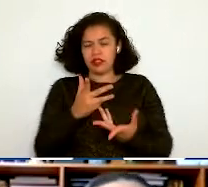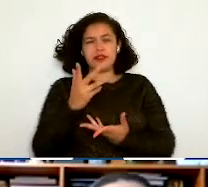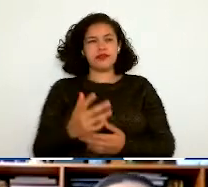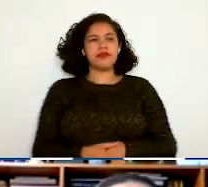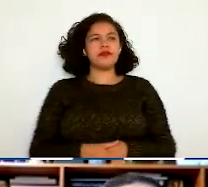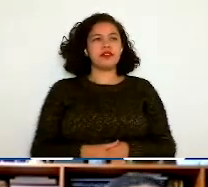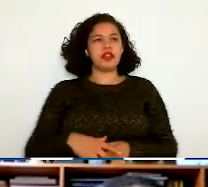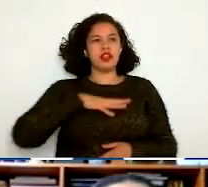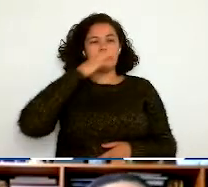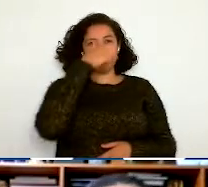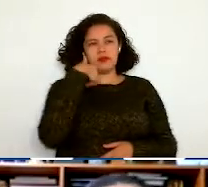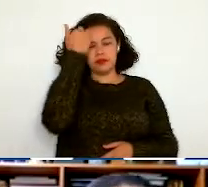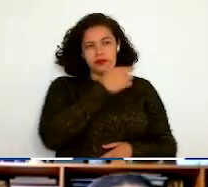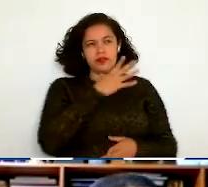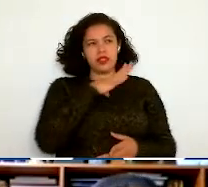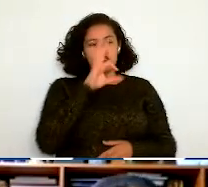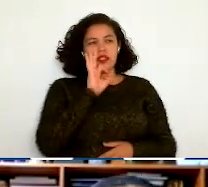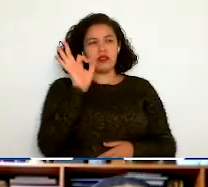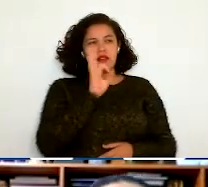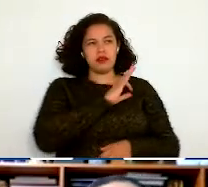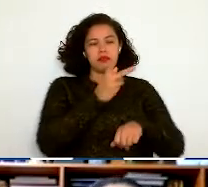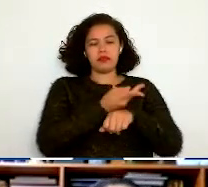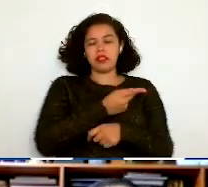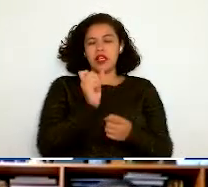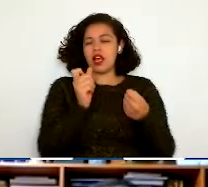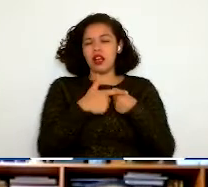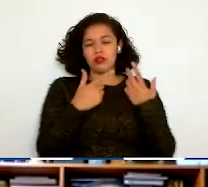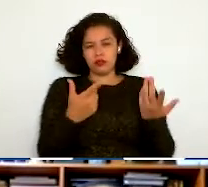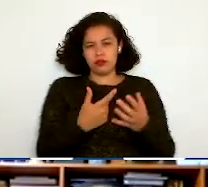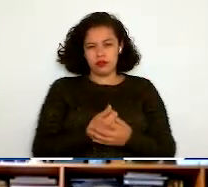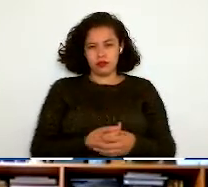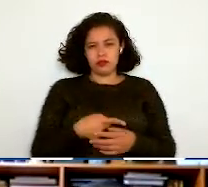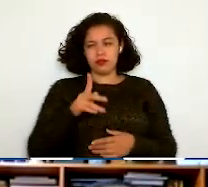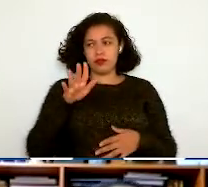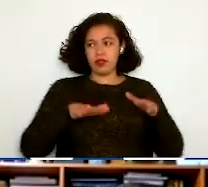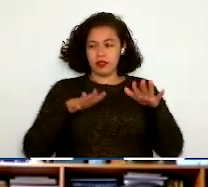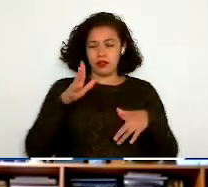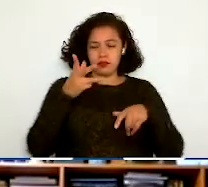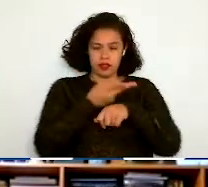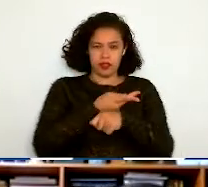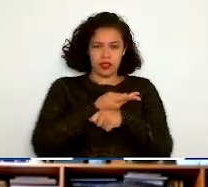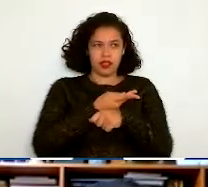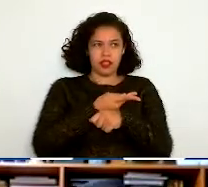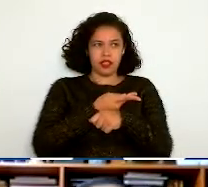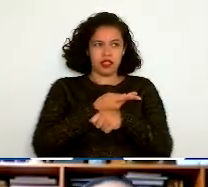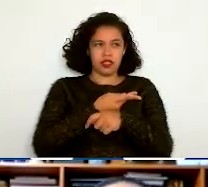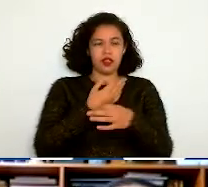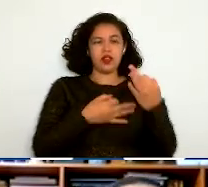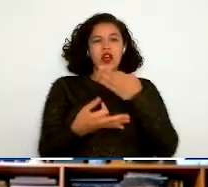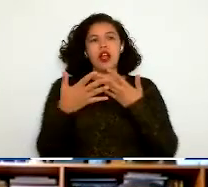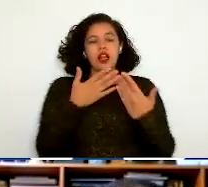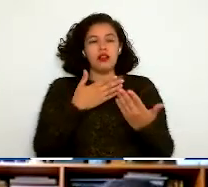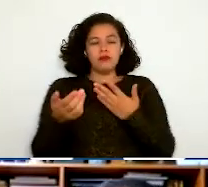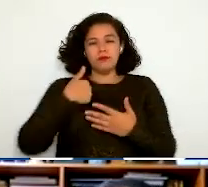serie de análisis de qué posiblemente esté pasando. Pero muchas veces lo que sucede es que realmente el conjunto de acciones que